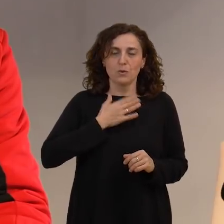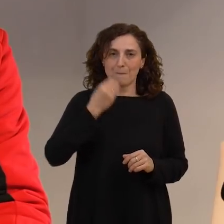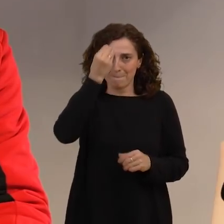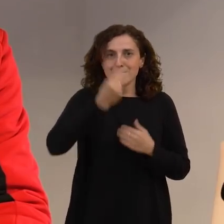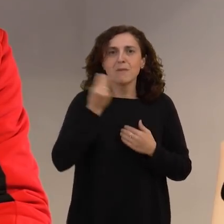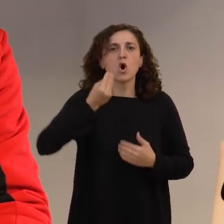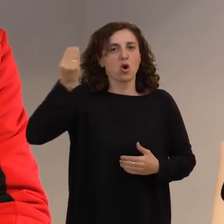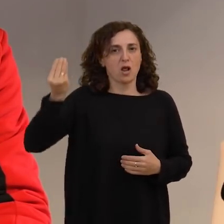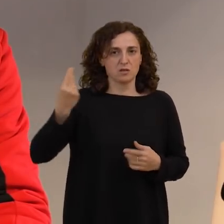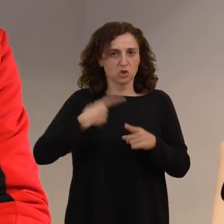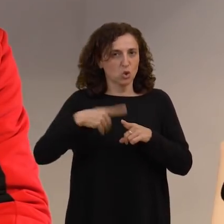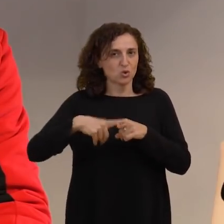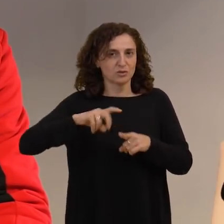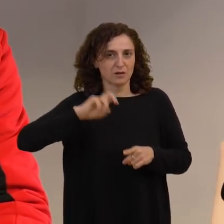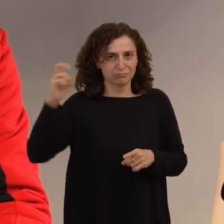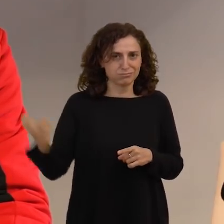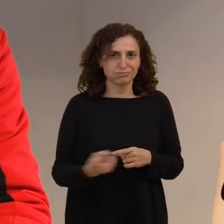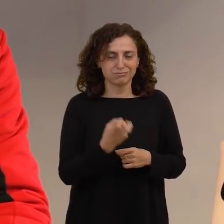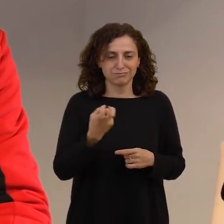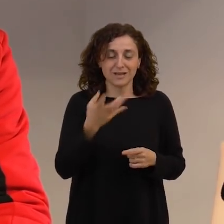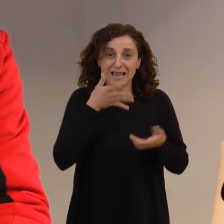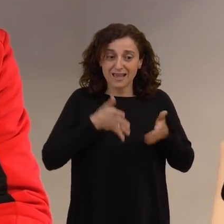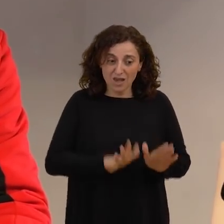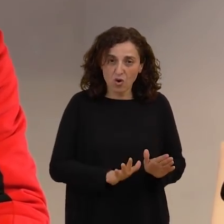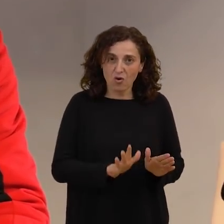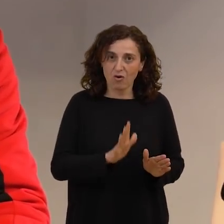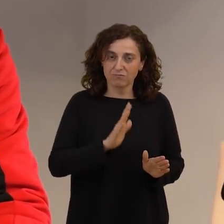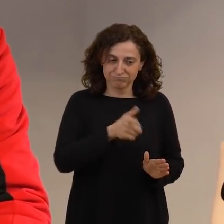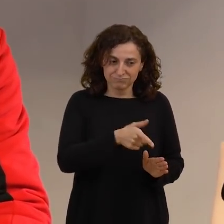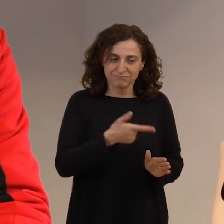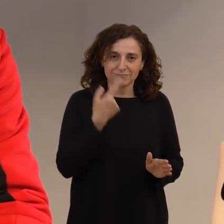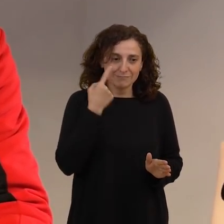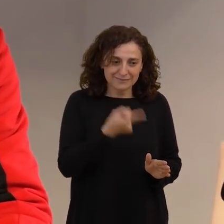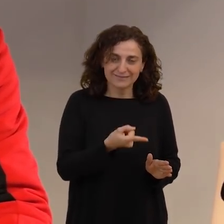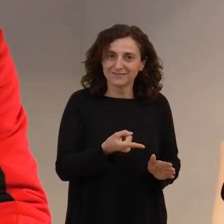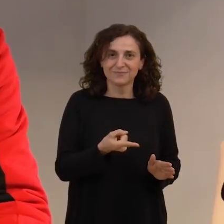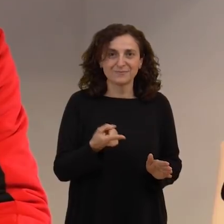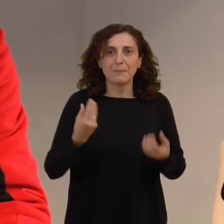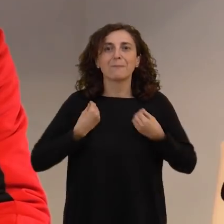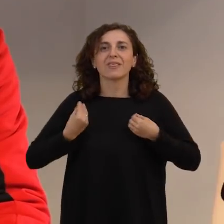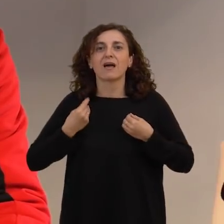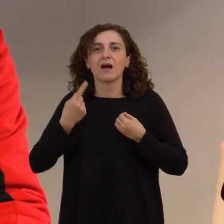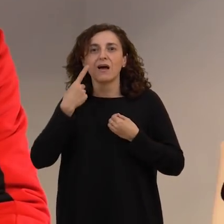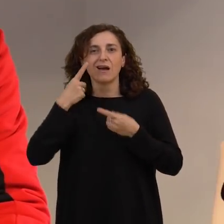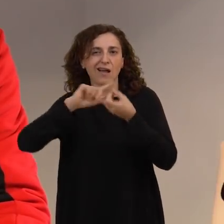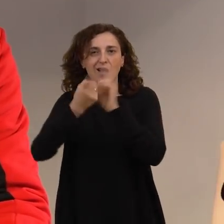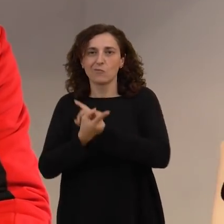mejoras en muchas cosas. Cuando tienes un hijo así, ves la vida de otra manera.